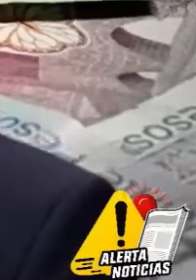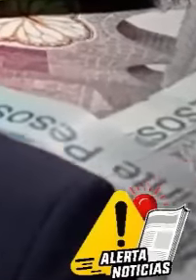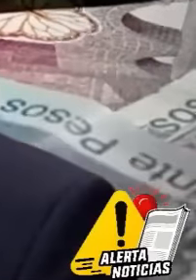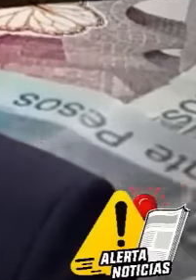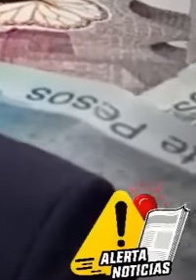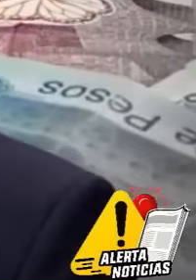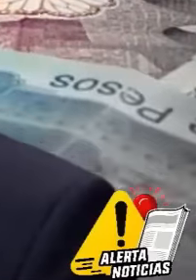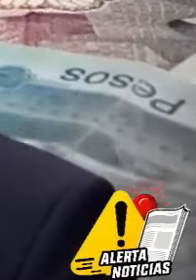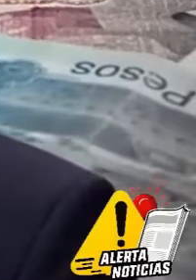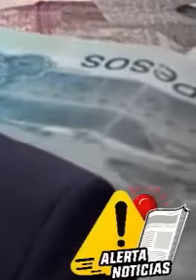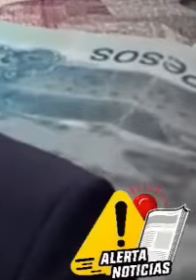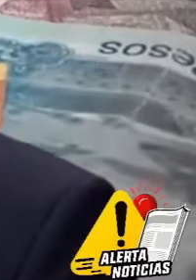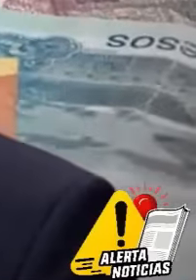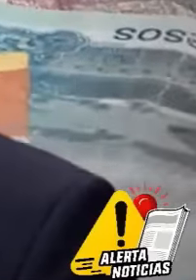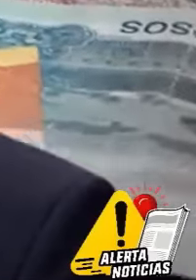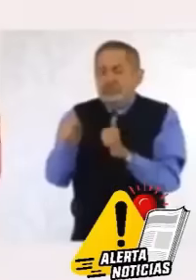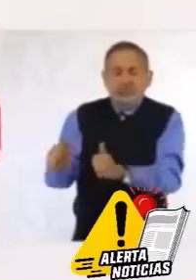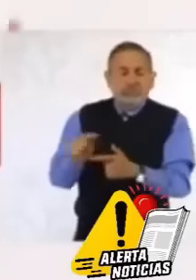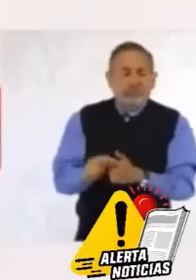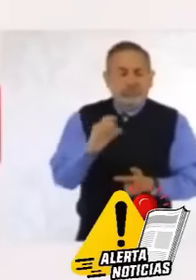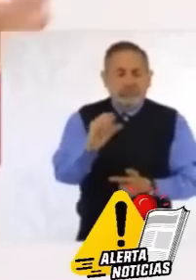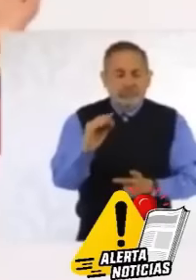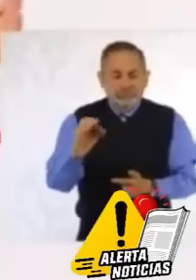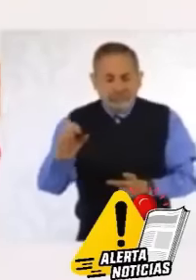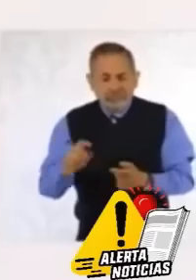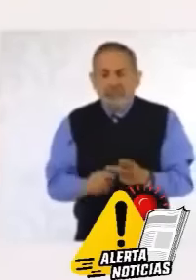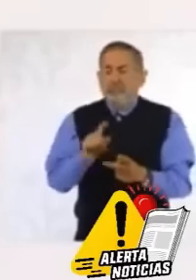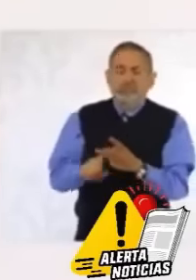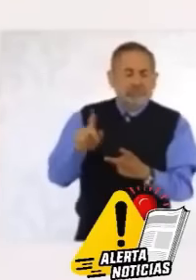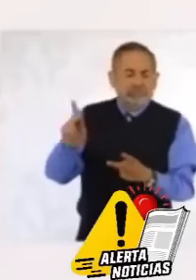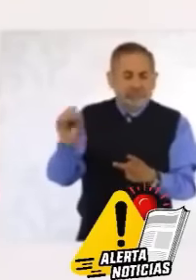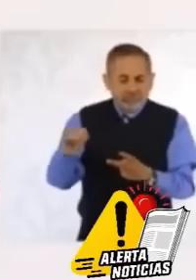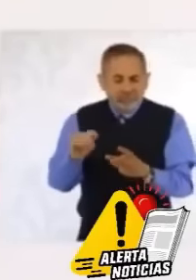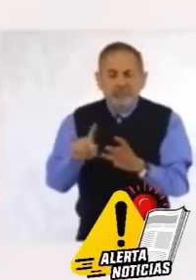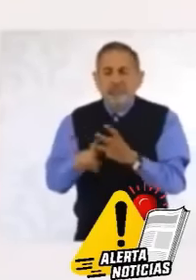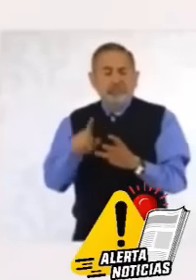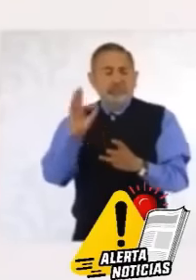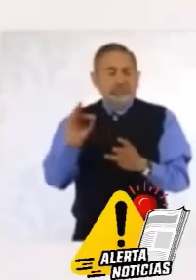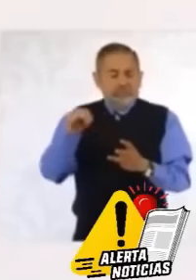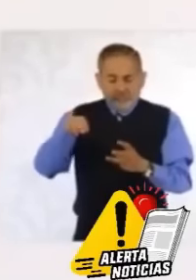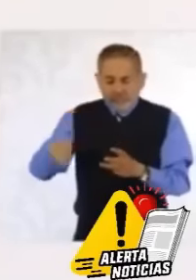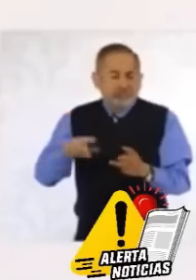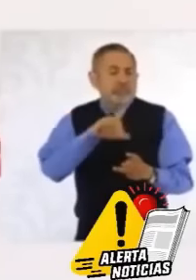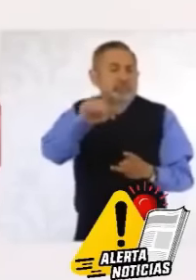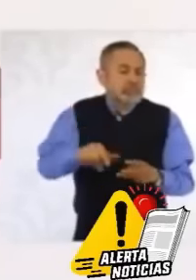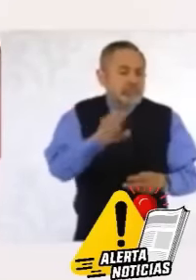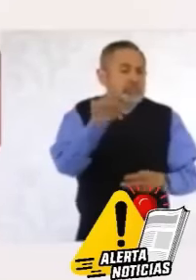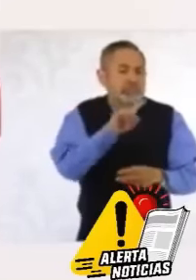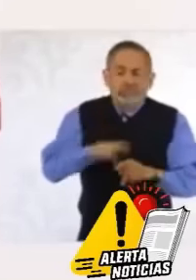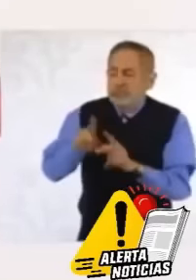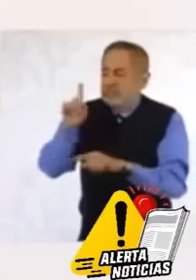carroñeros prianistas. Asimismo, la mandataria en su conferencia matutina se encargó de recordarnos todo lo que